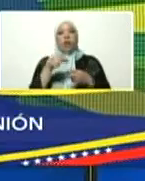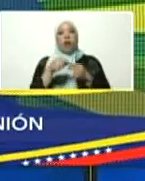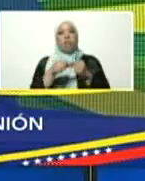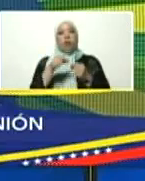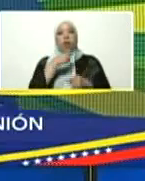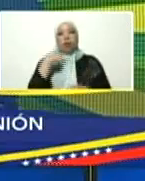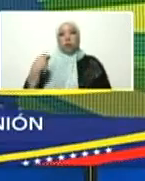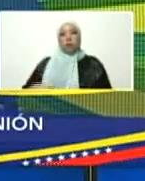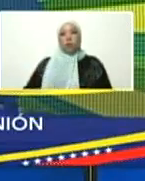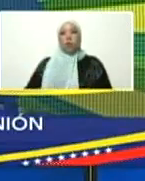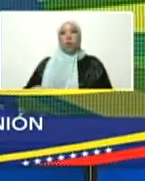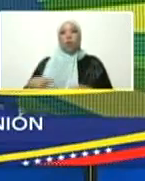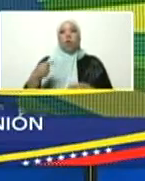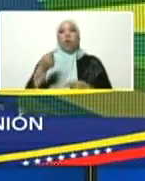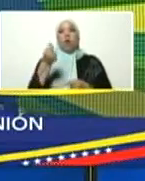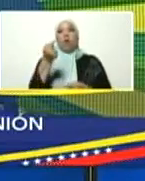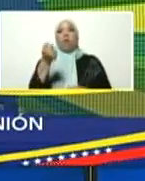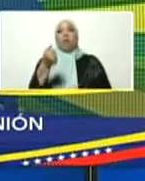¿Rublos?